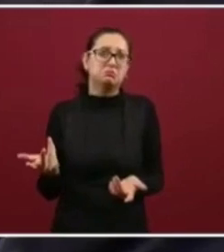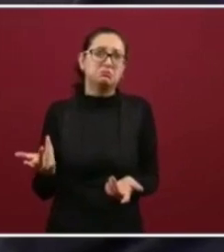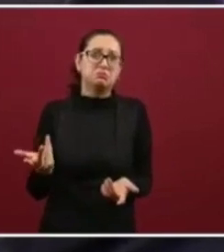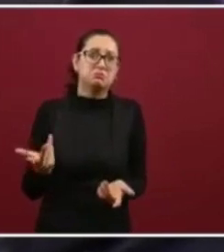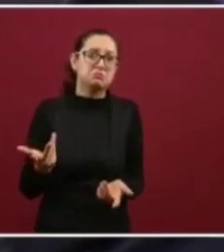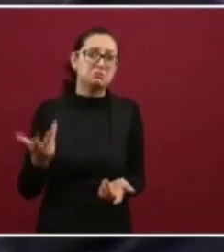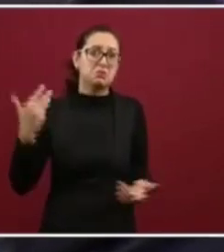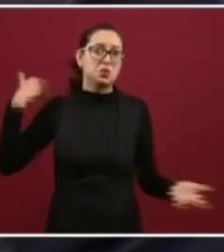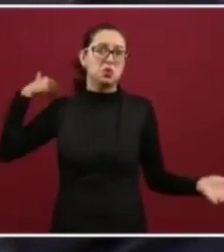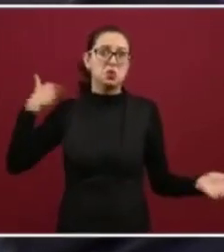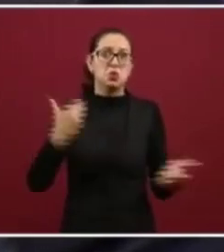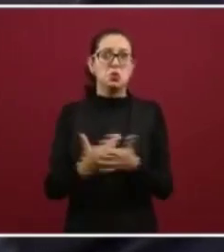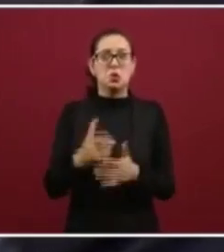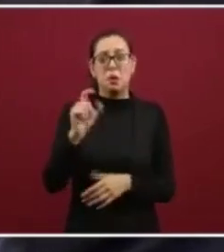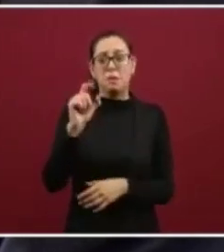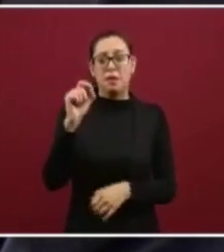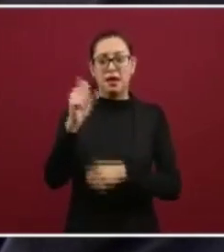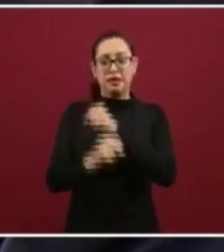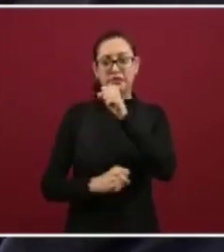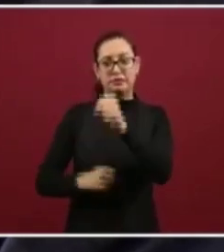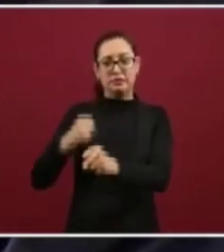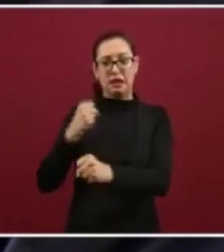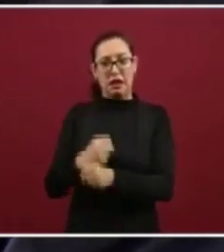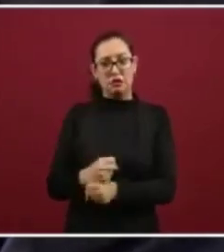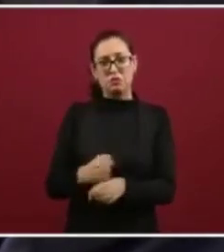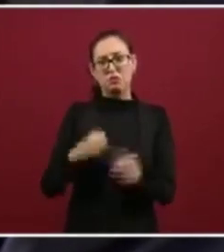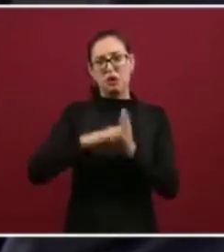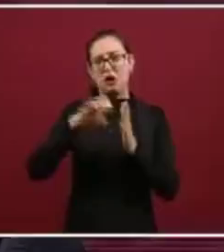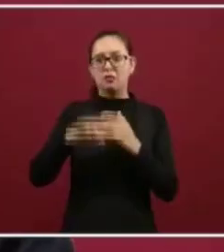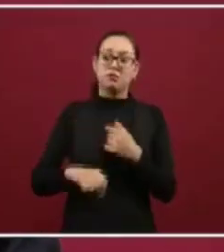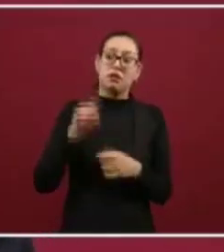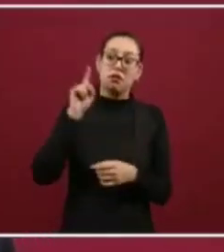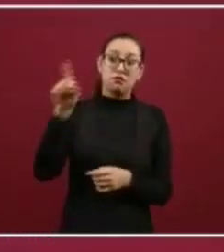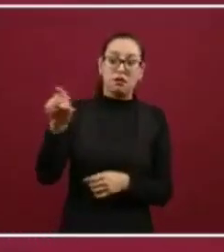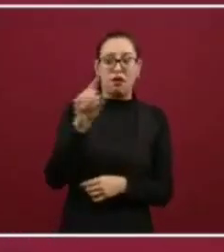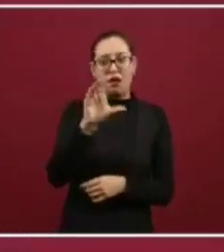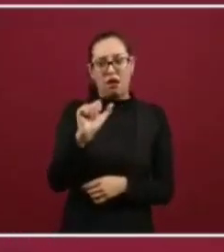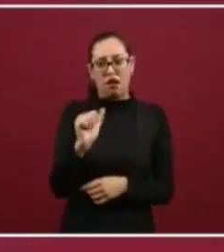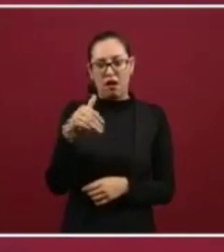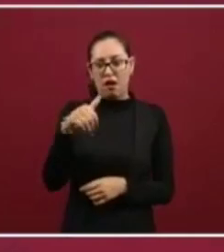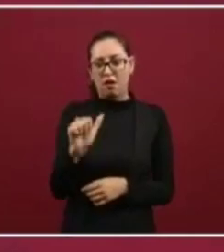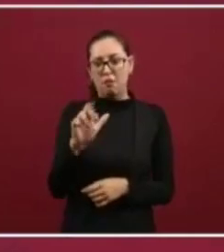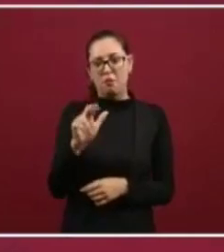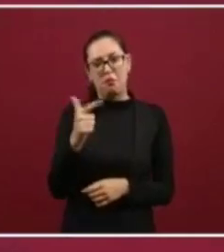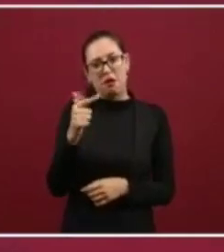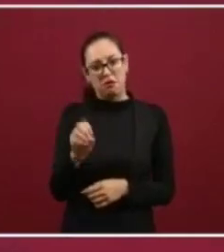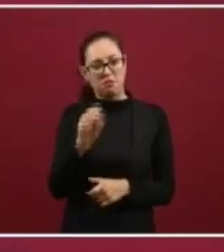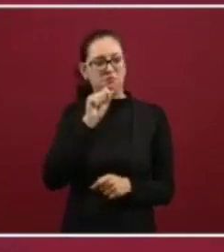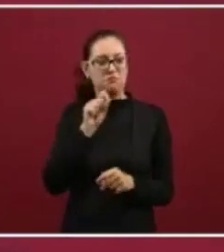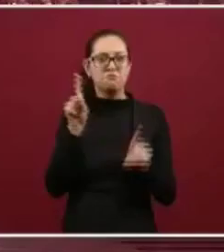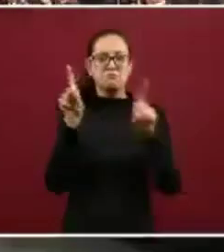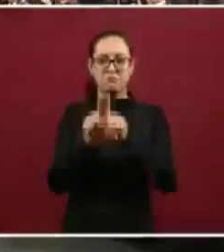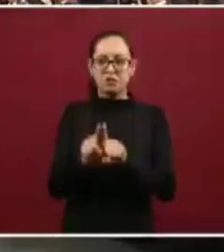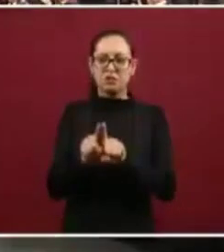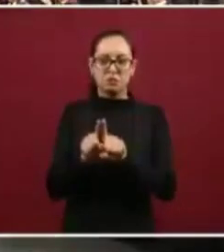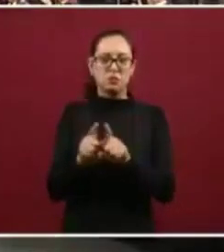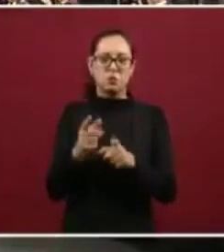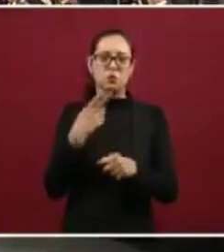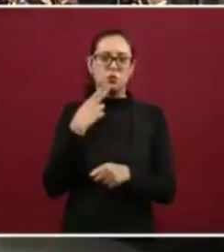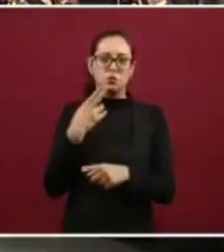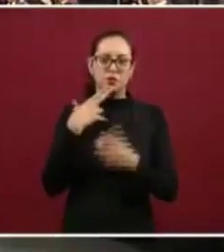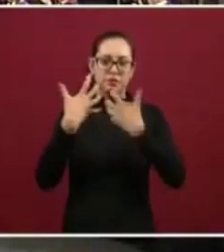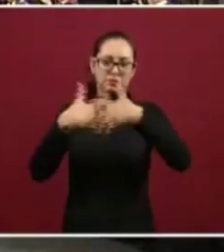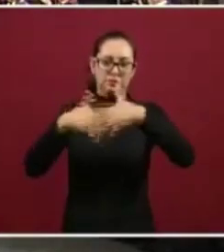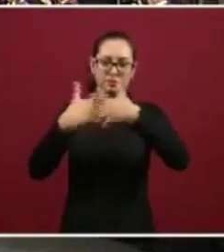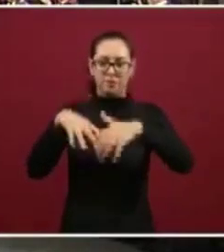cerca de 20 años, como la de Camargo, que también era para producir